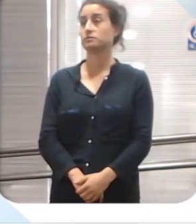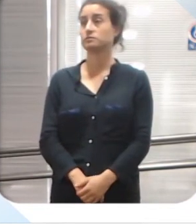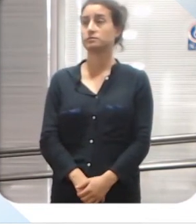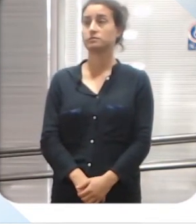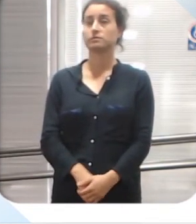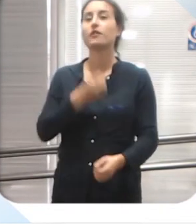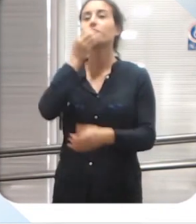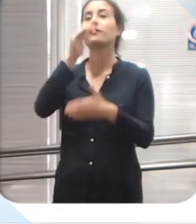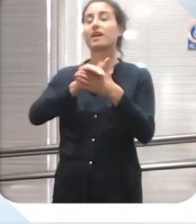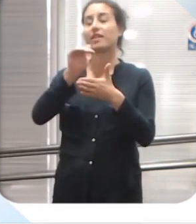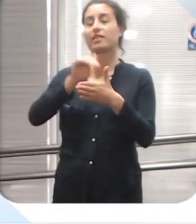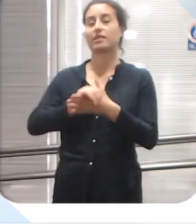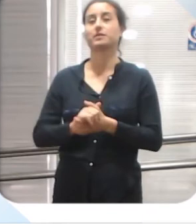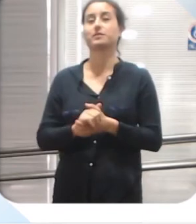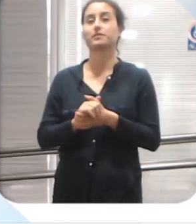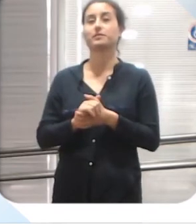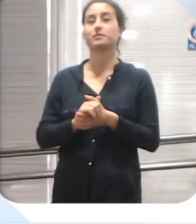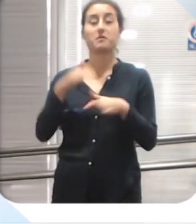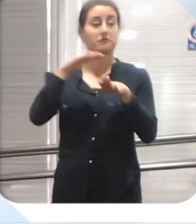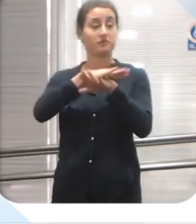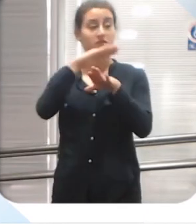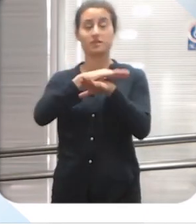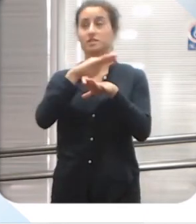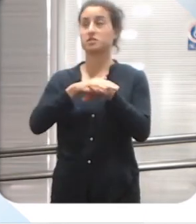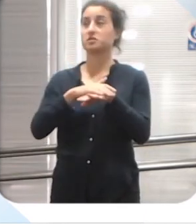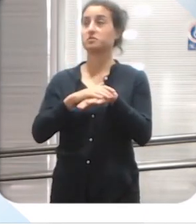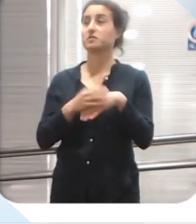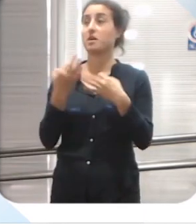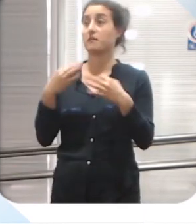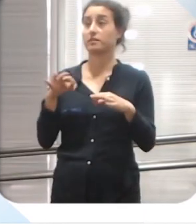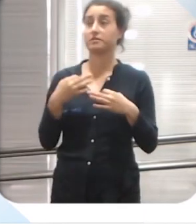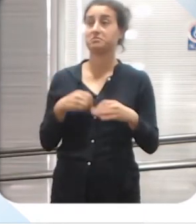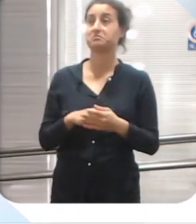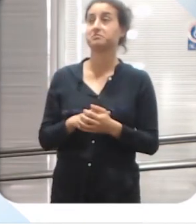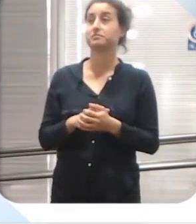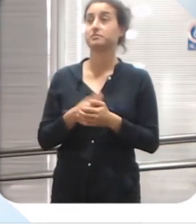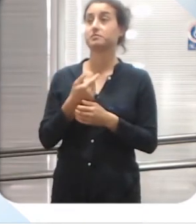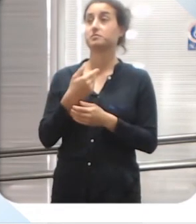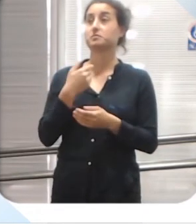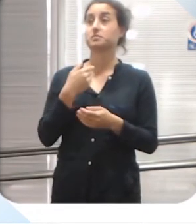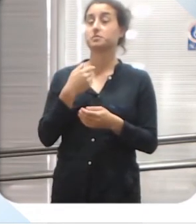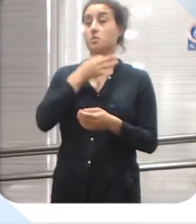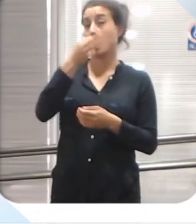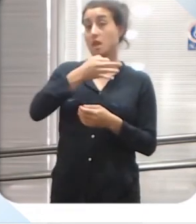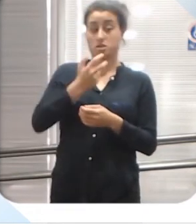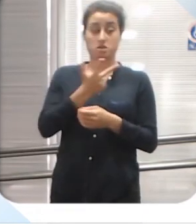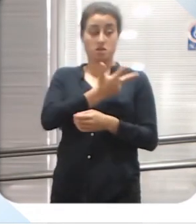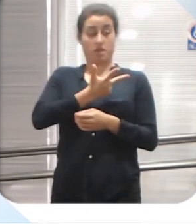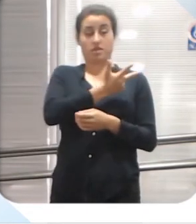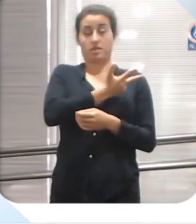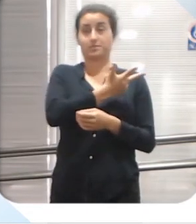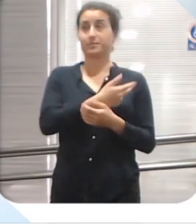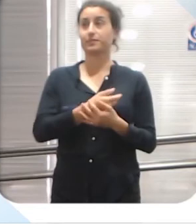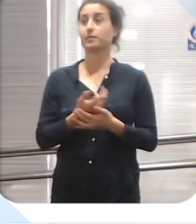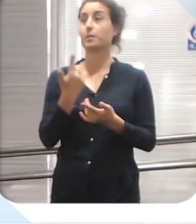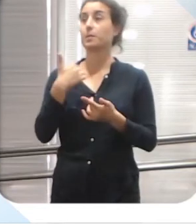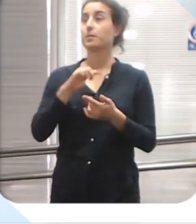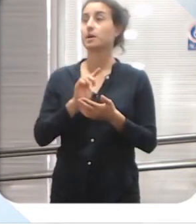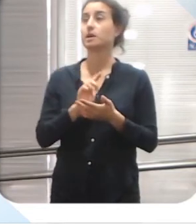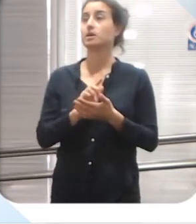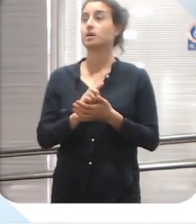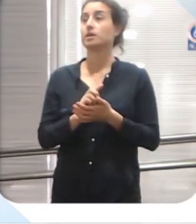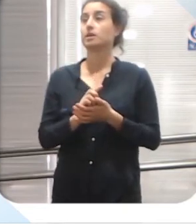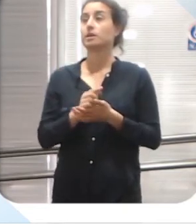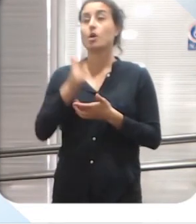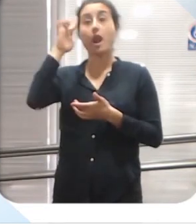Por allá. Buenas tardes. Felicitaciones, la verdad, por la charla de las tres. Pero básicamente